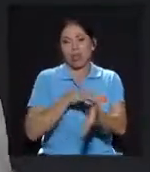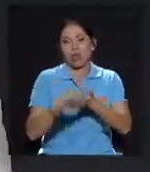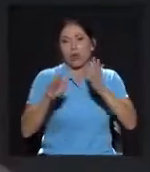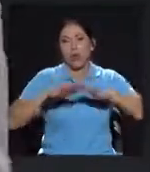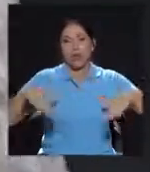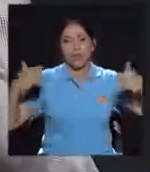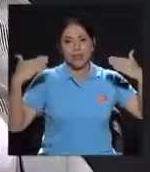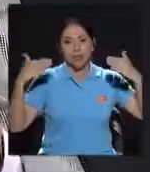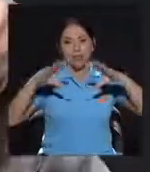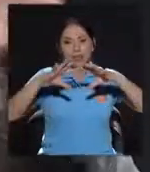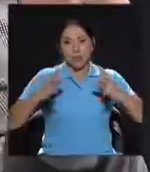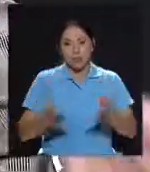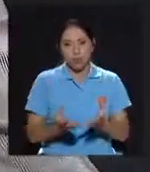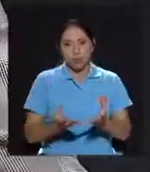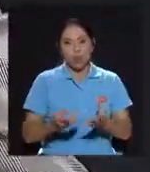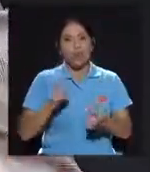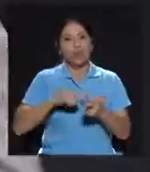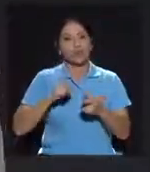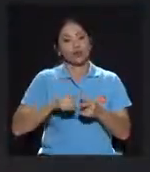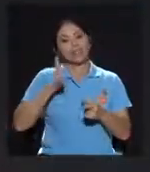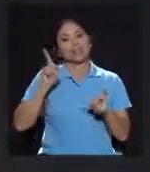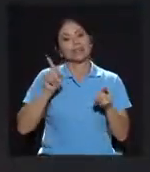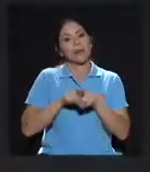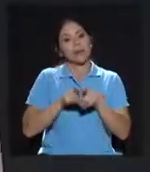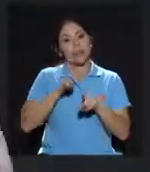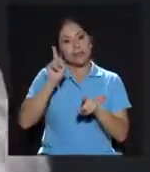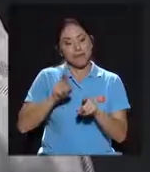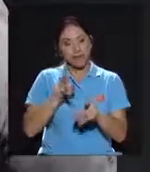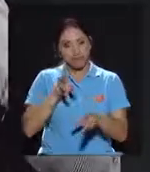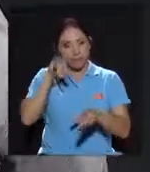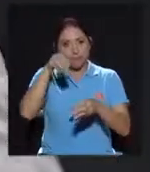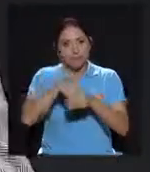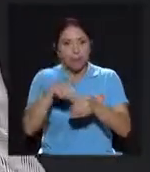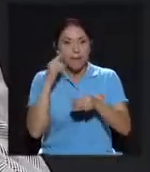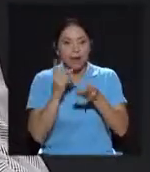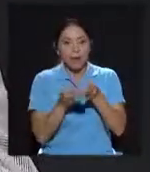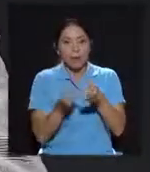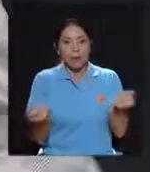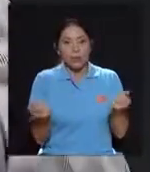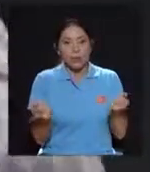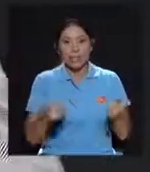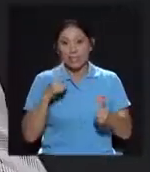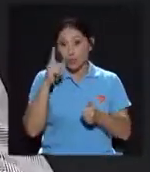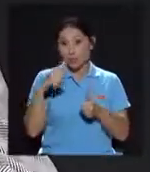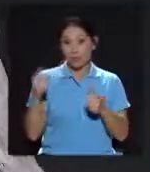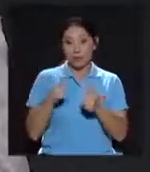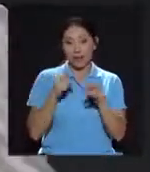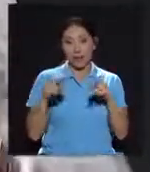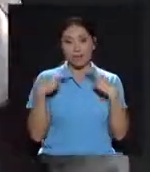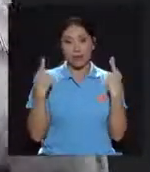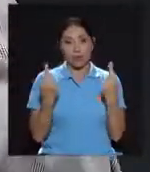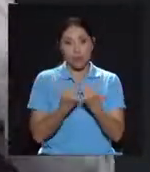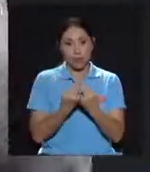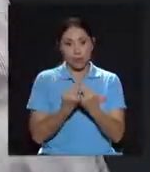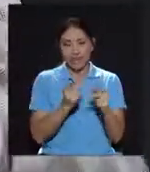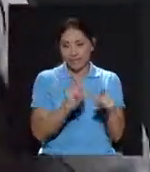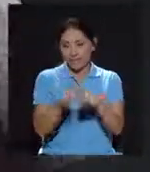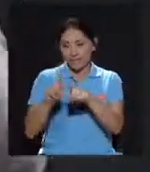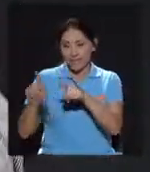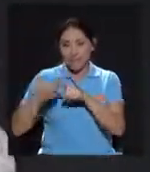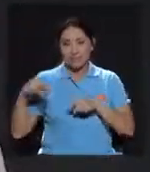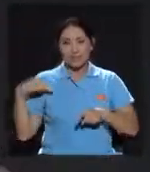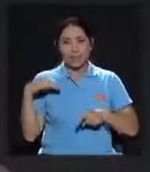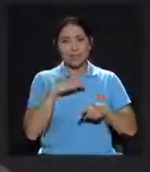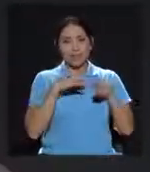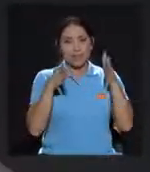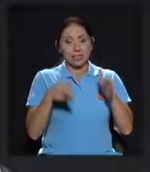teniendo y tiene que ser parte de la solución entonces logramos tener una primera reunión ministerial de ministros representantes